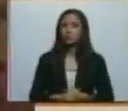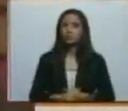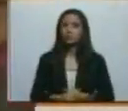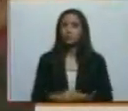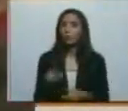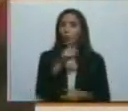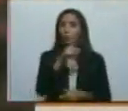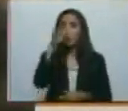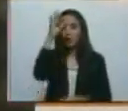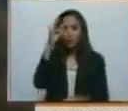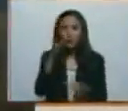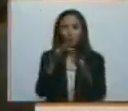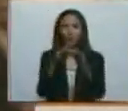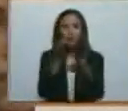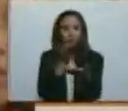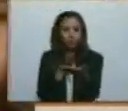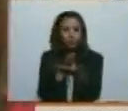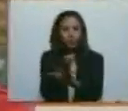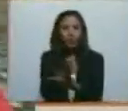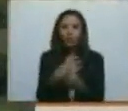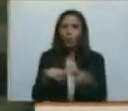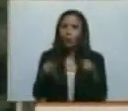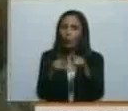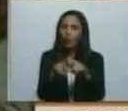Tengan la seguridad que es así.